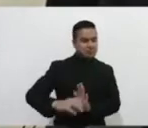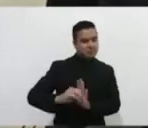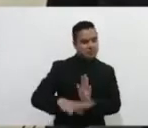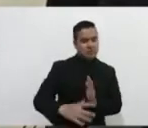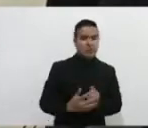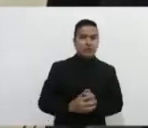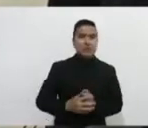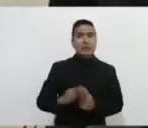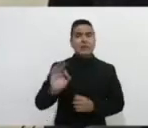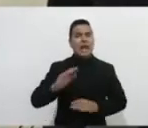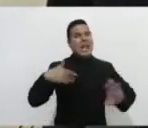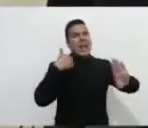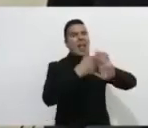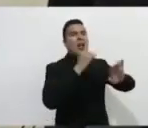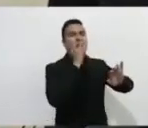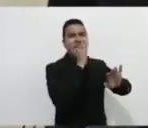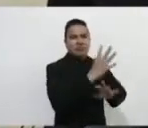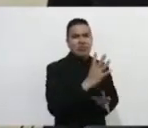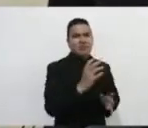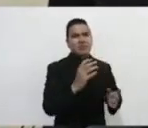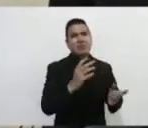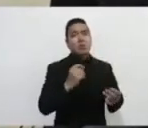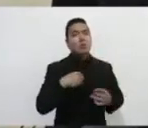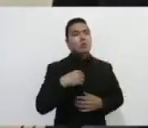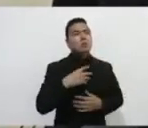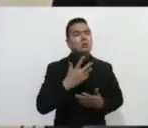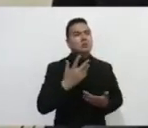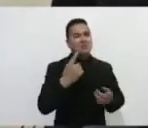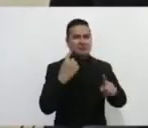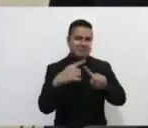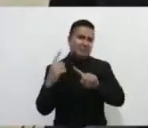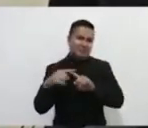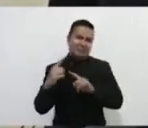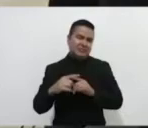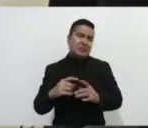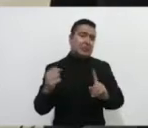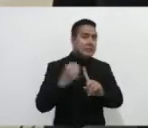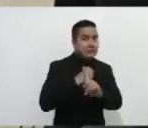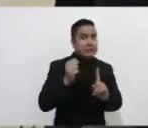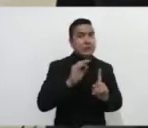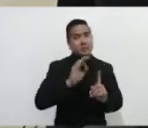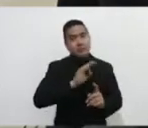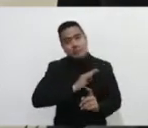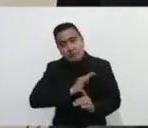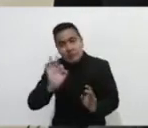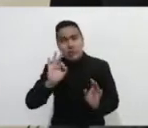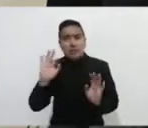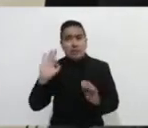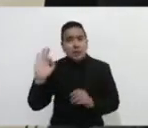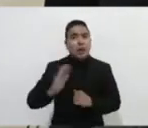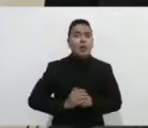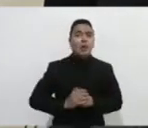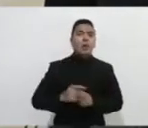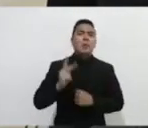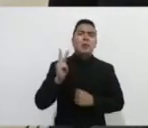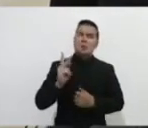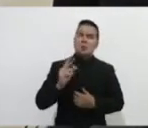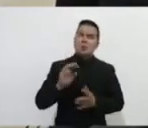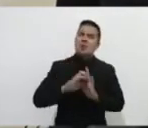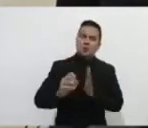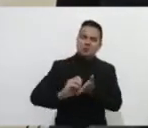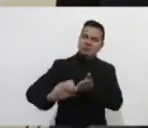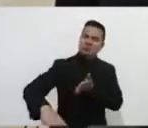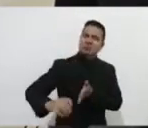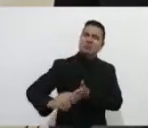claro pues alguna agresión, algún acoso, incluso agresiones físicas. Pero respectivo de